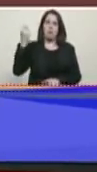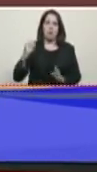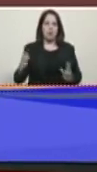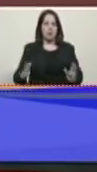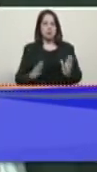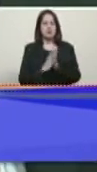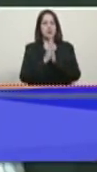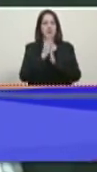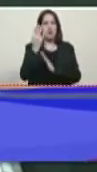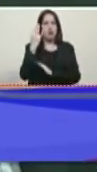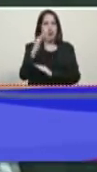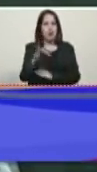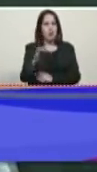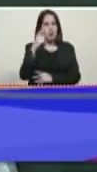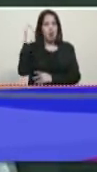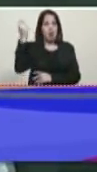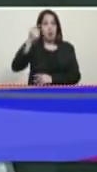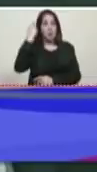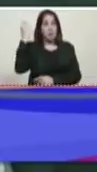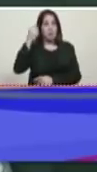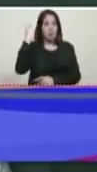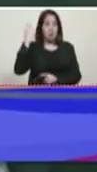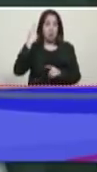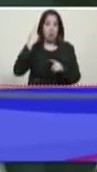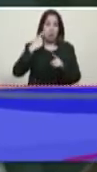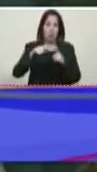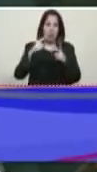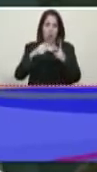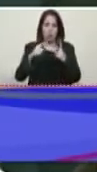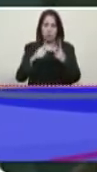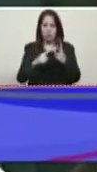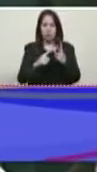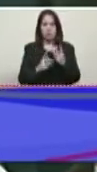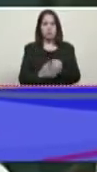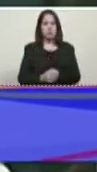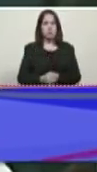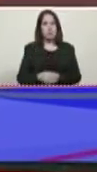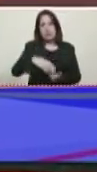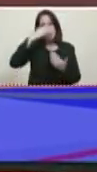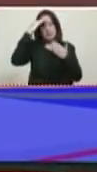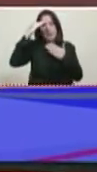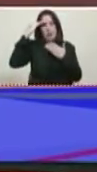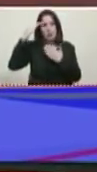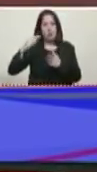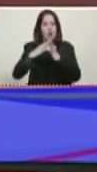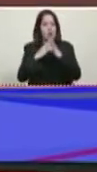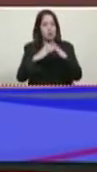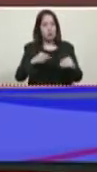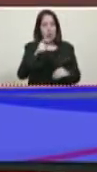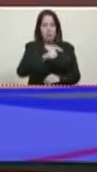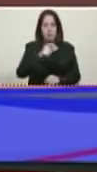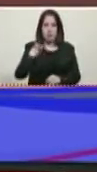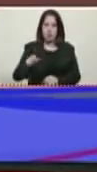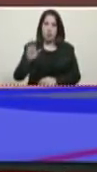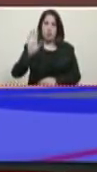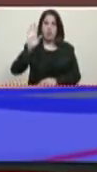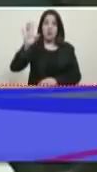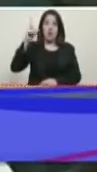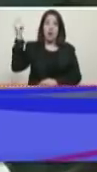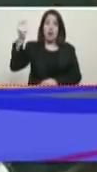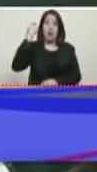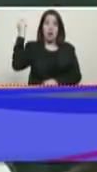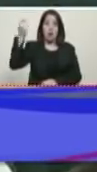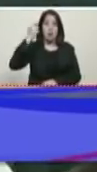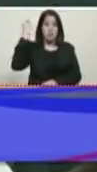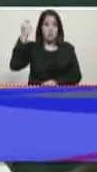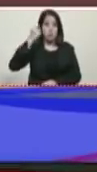apure achaguas y guasdualito saludo a toda la gente de guasdualito de achaguas san fernando de apure